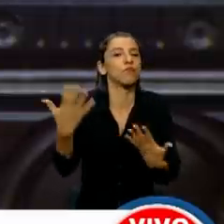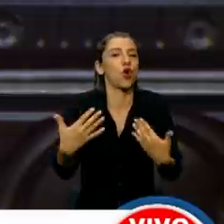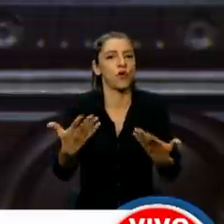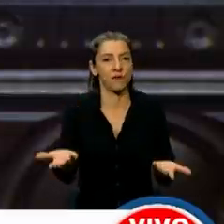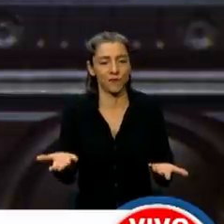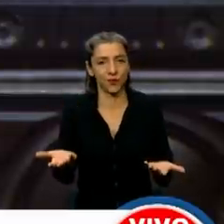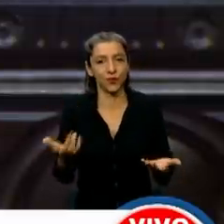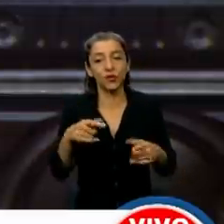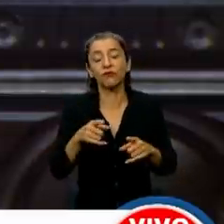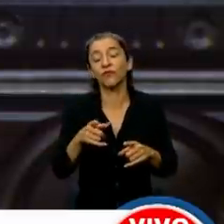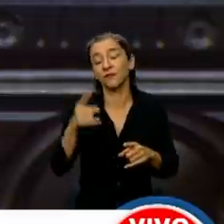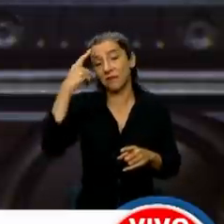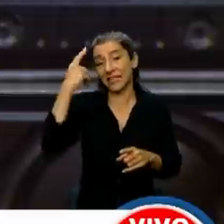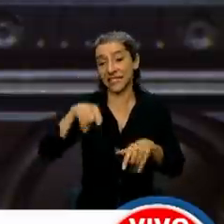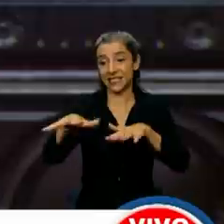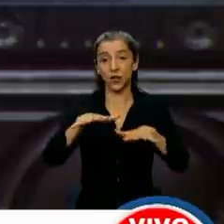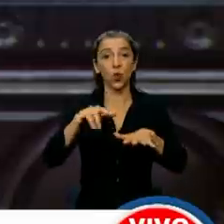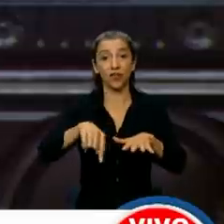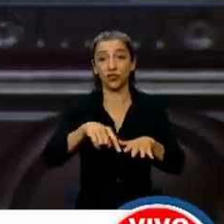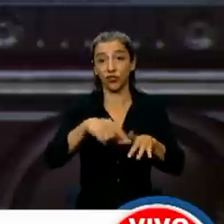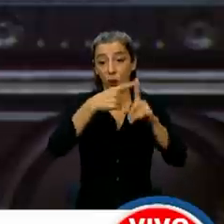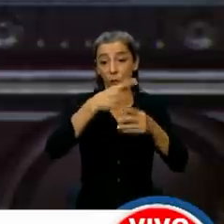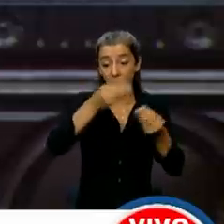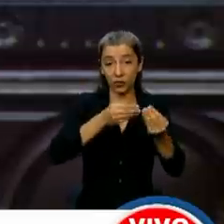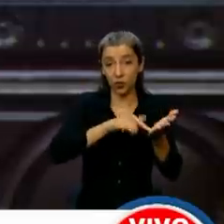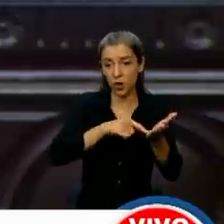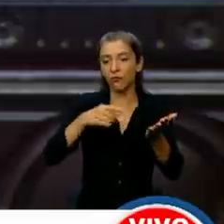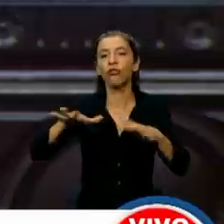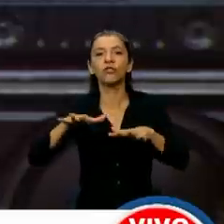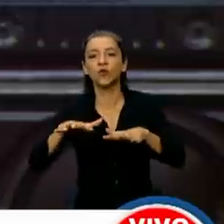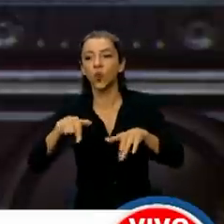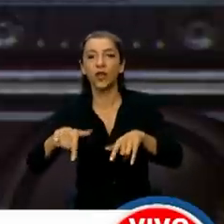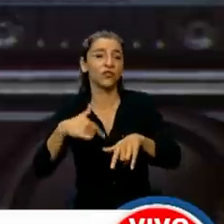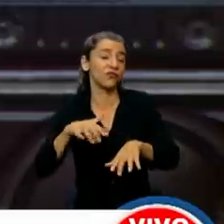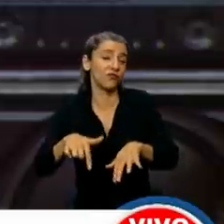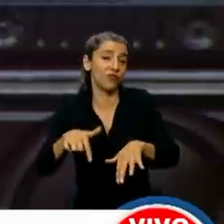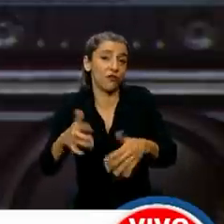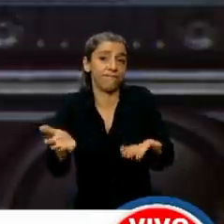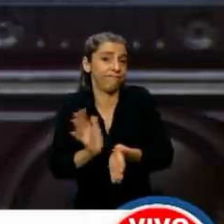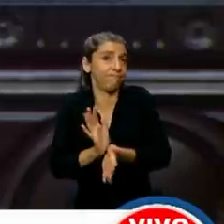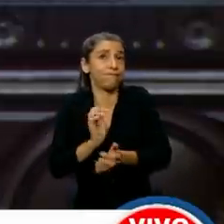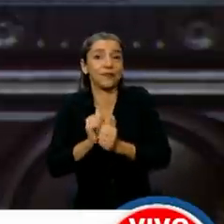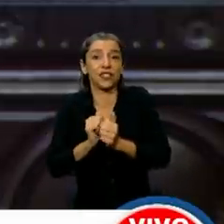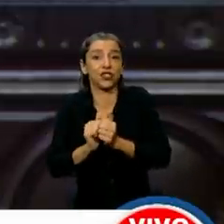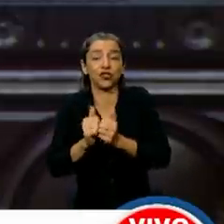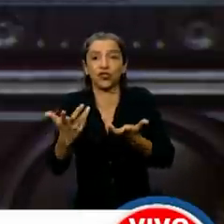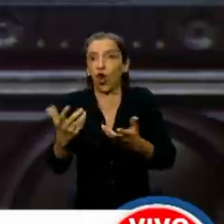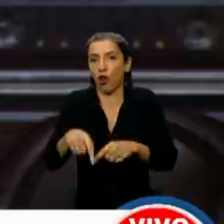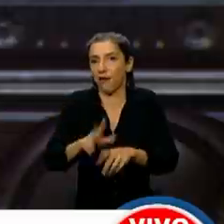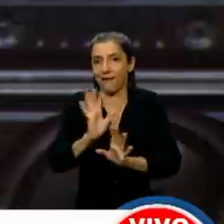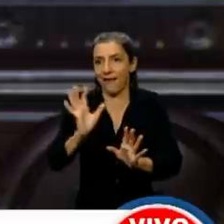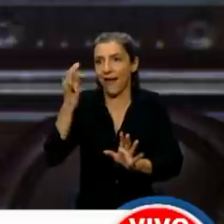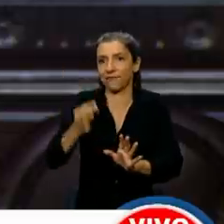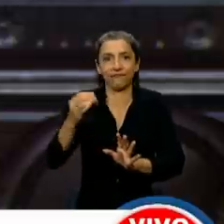presupuesto porque la verdad que es un contexto histórico y este presupuesto viene a dar